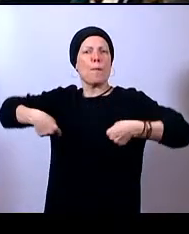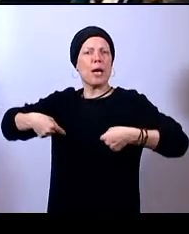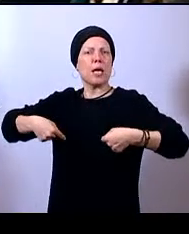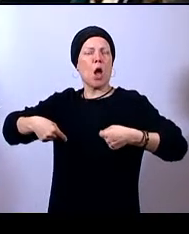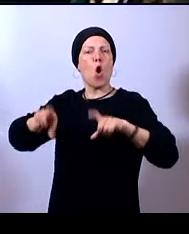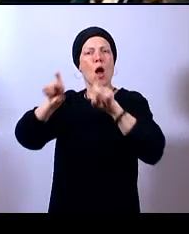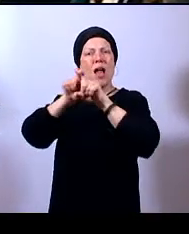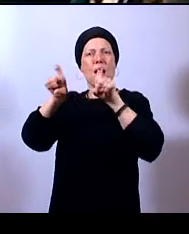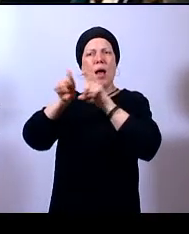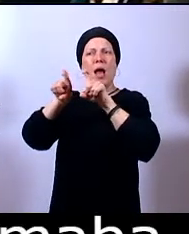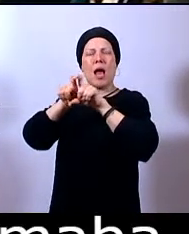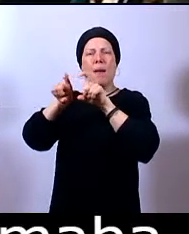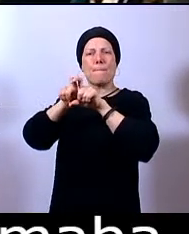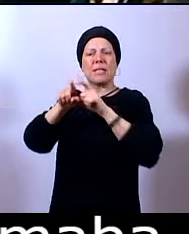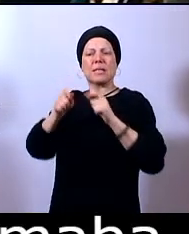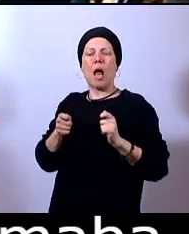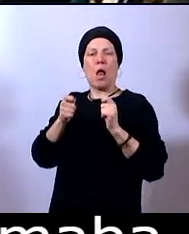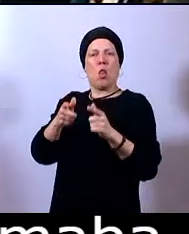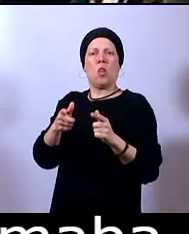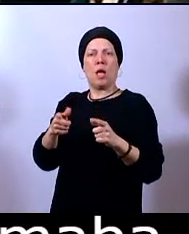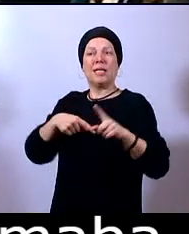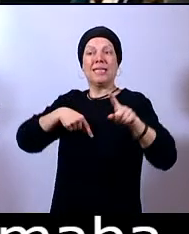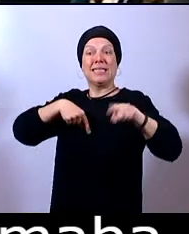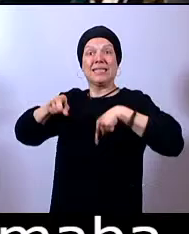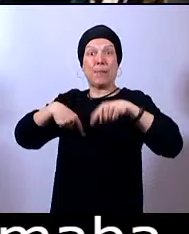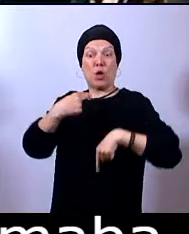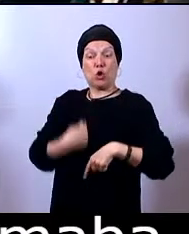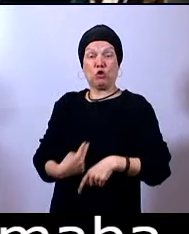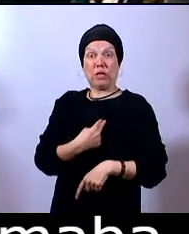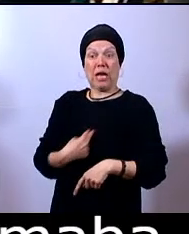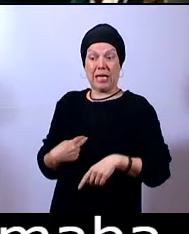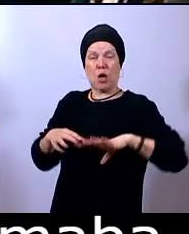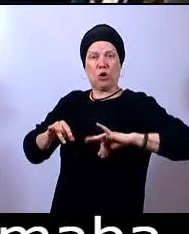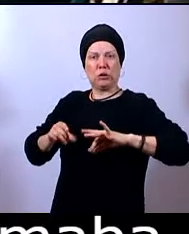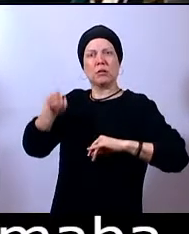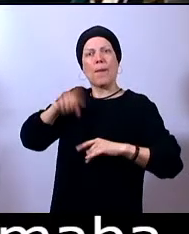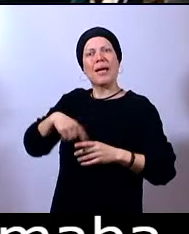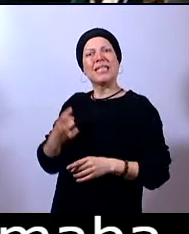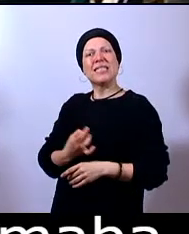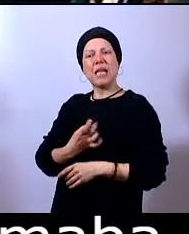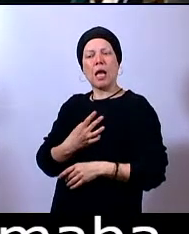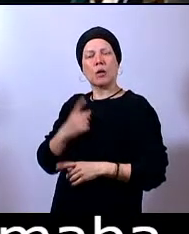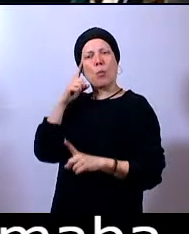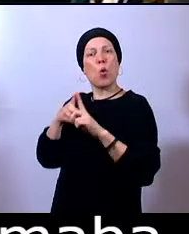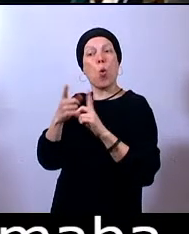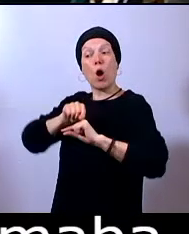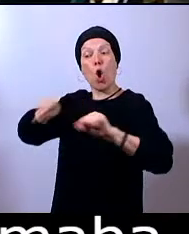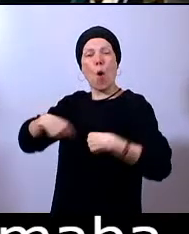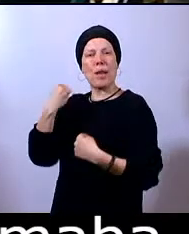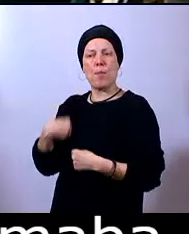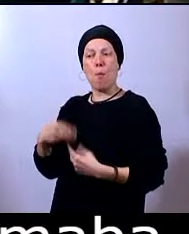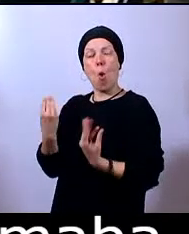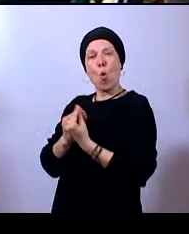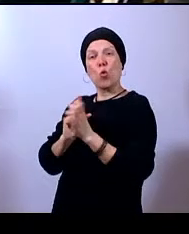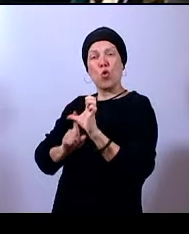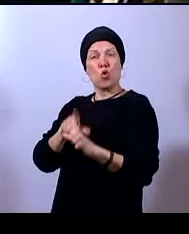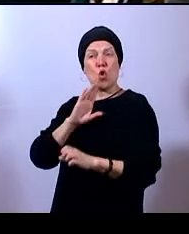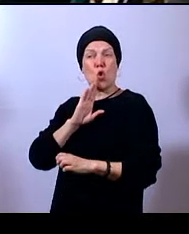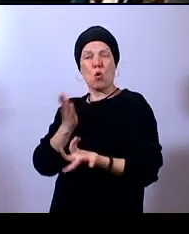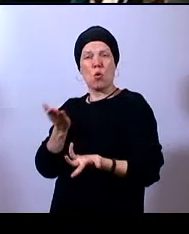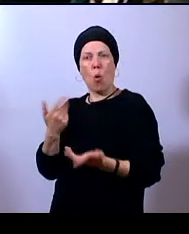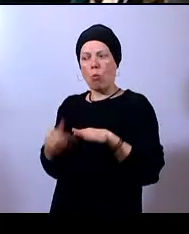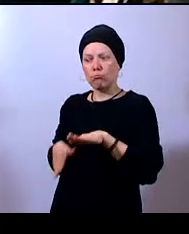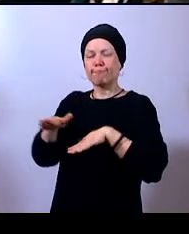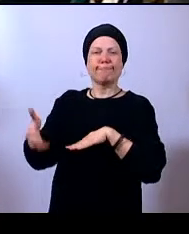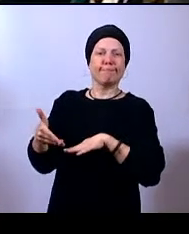la empresa concesionaria del transporte sanitario terrestre y los sindicatos para ese convenio, que la Junta señalaba que era un paso